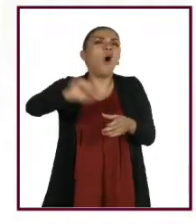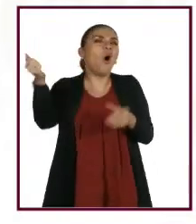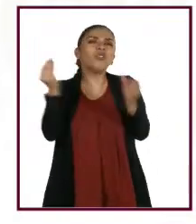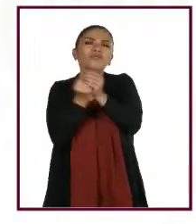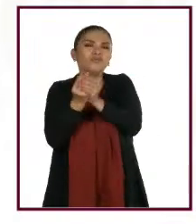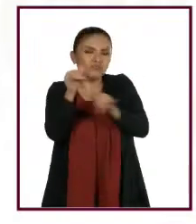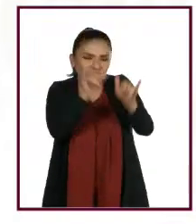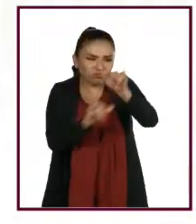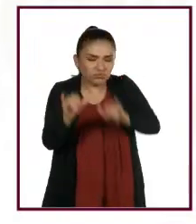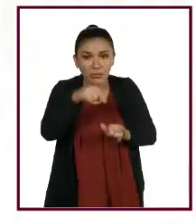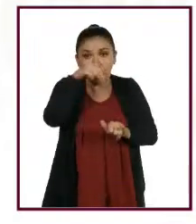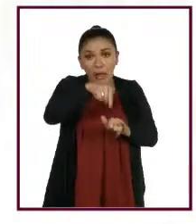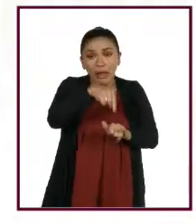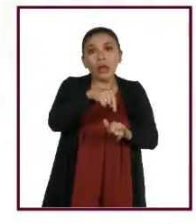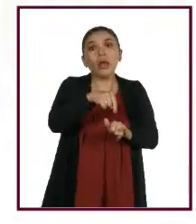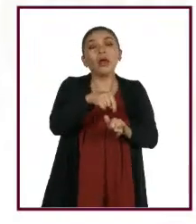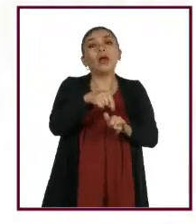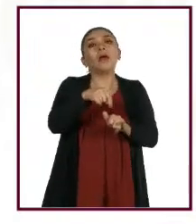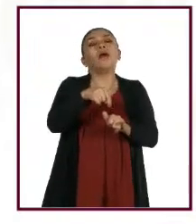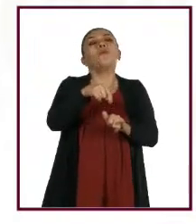tipo de disolvente volátil, y se